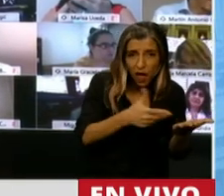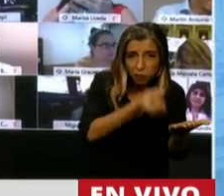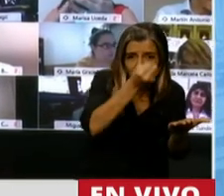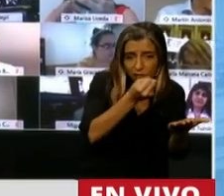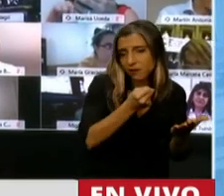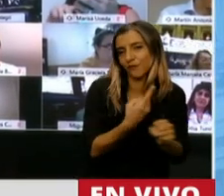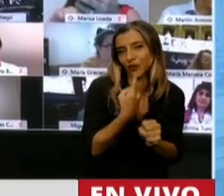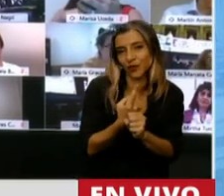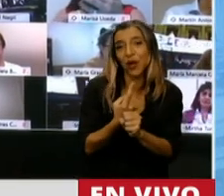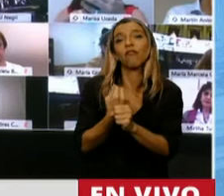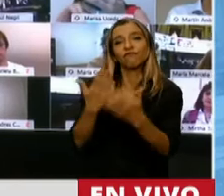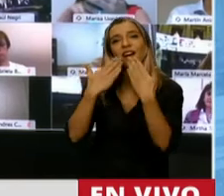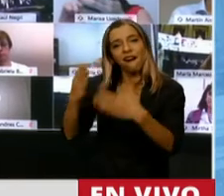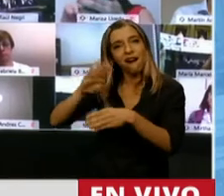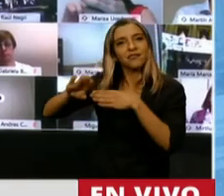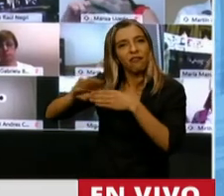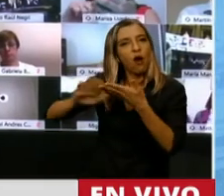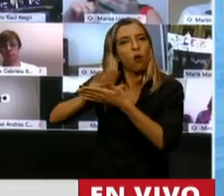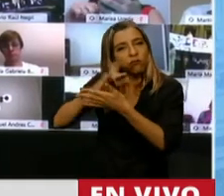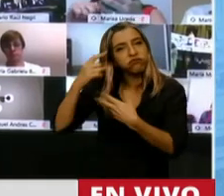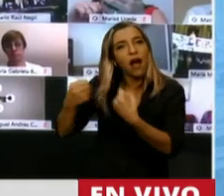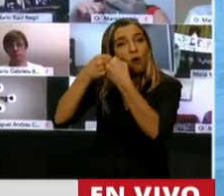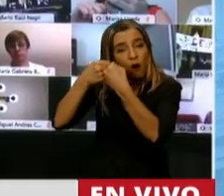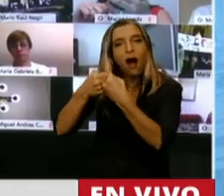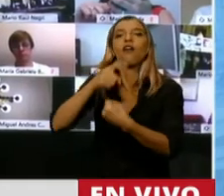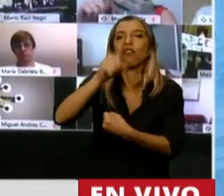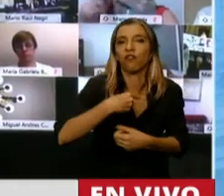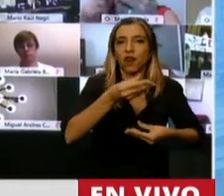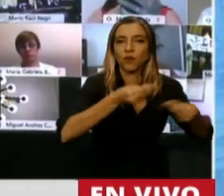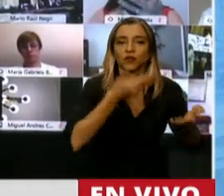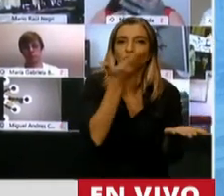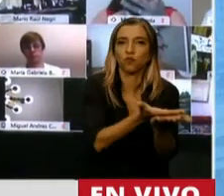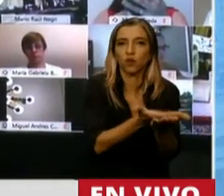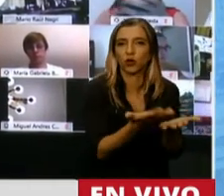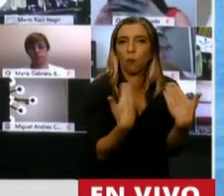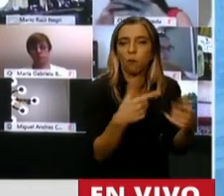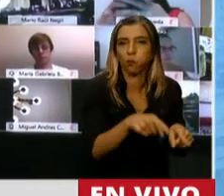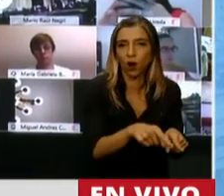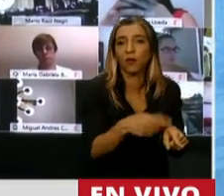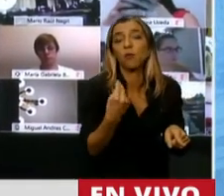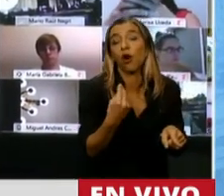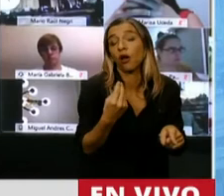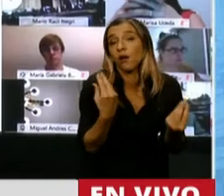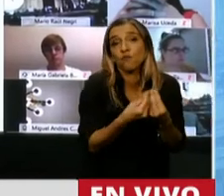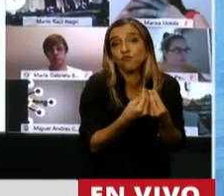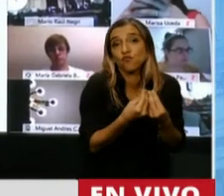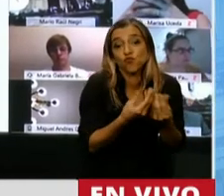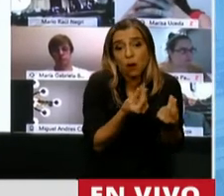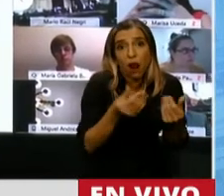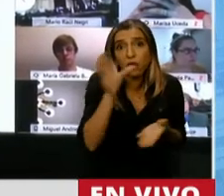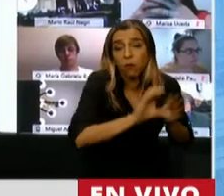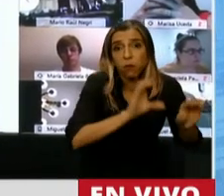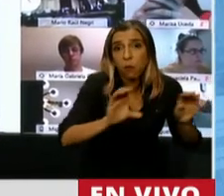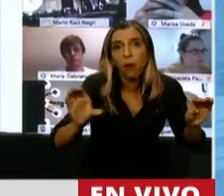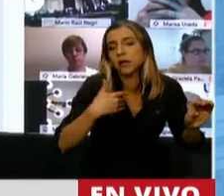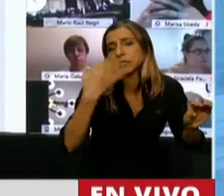sabemos que sin el acuerdo hubiese sido imposible y la mayor mayoría de estos recursos hubiesen sido destinado al pago